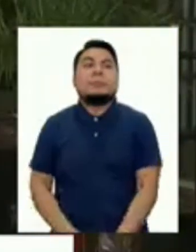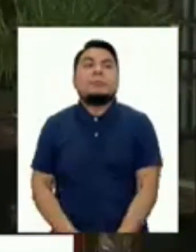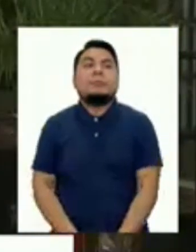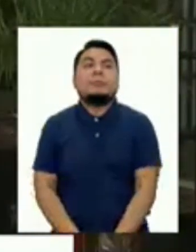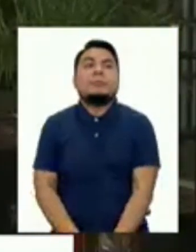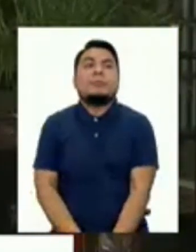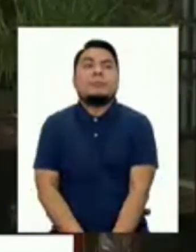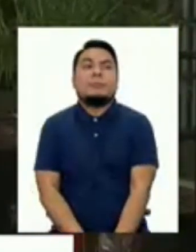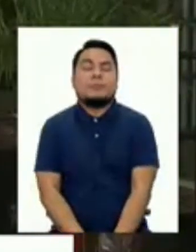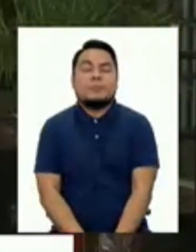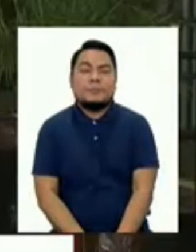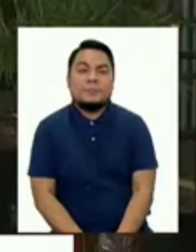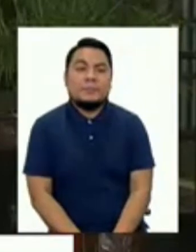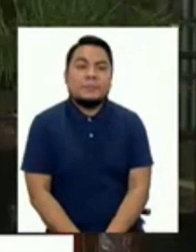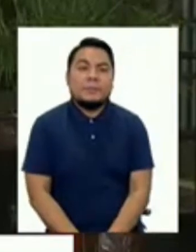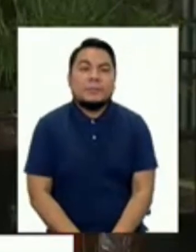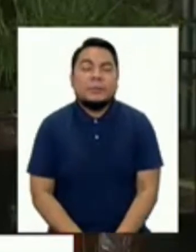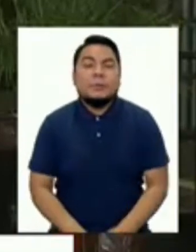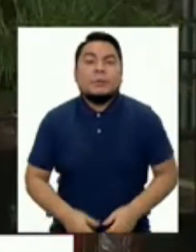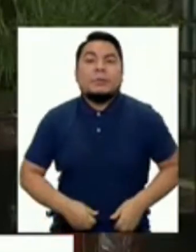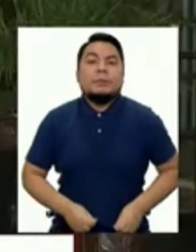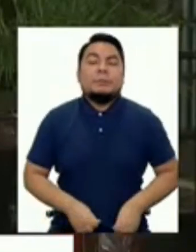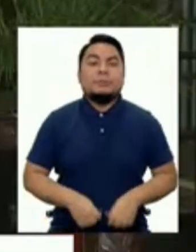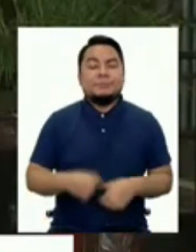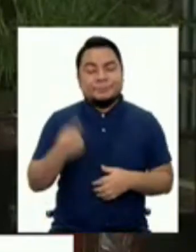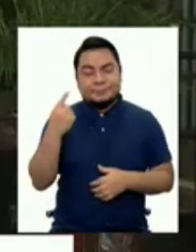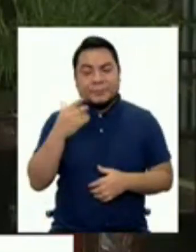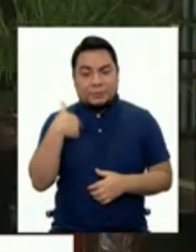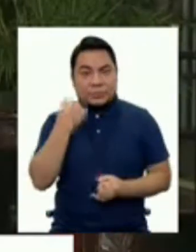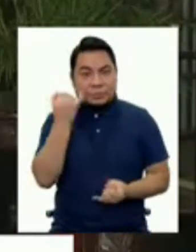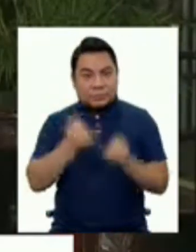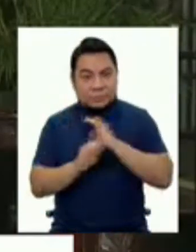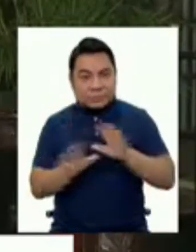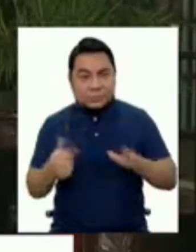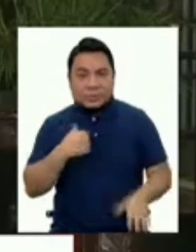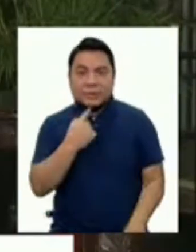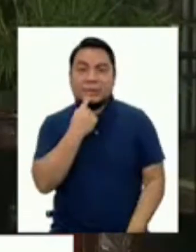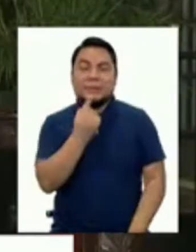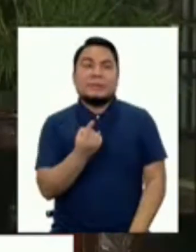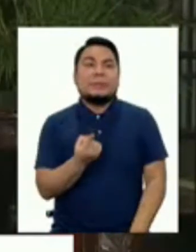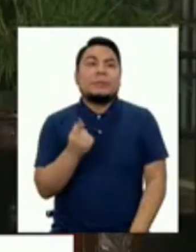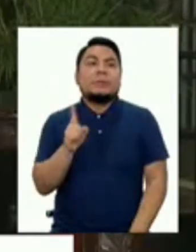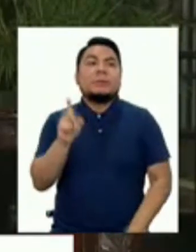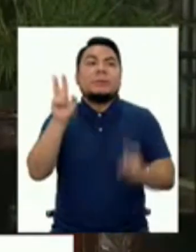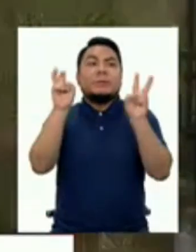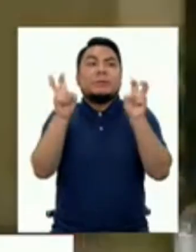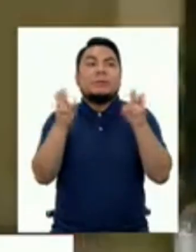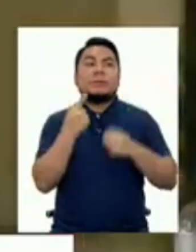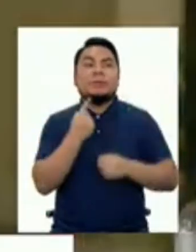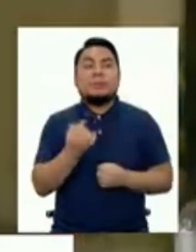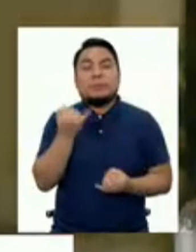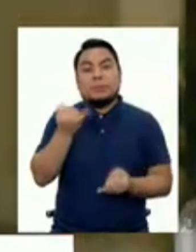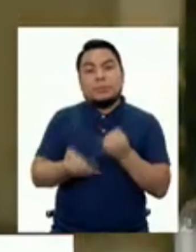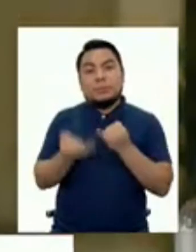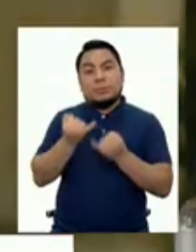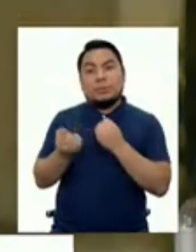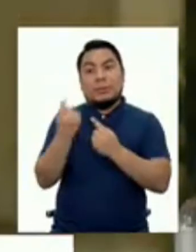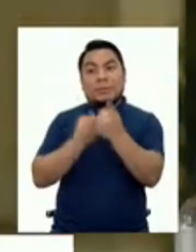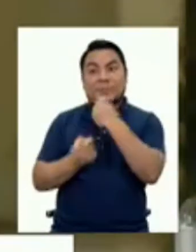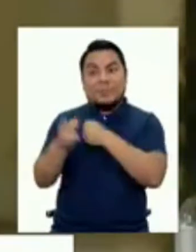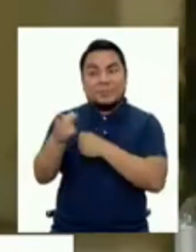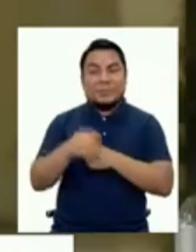Bien, yo para concluir me voy a referir a un tema de la última pregunta,